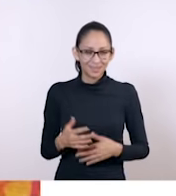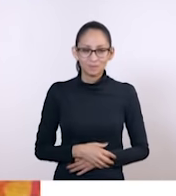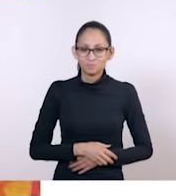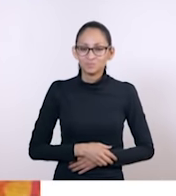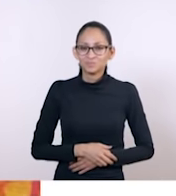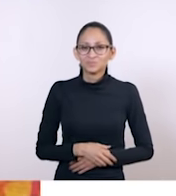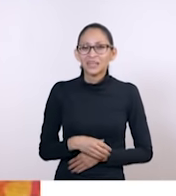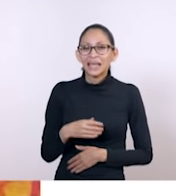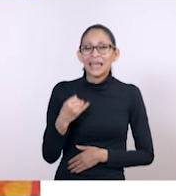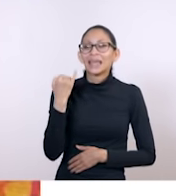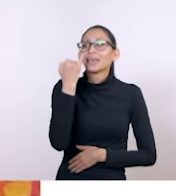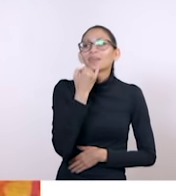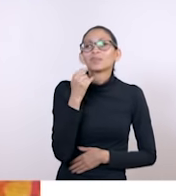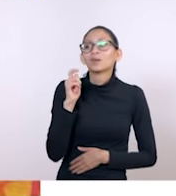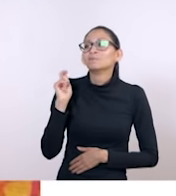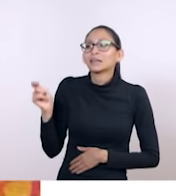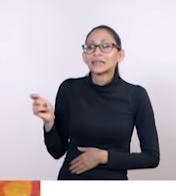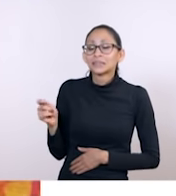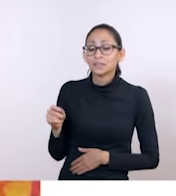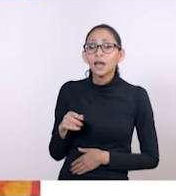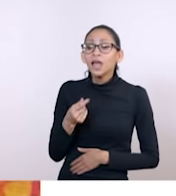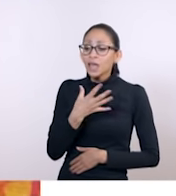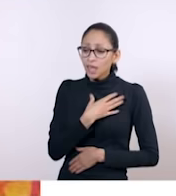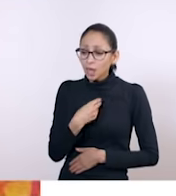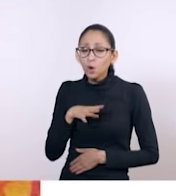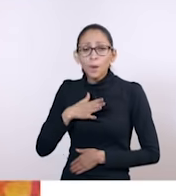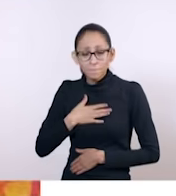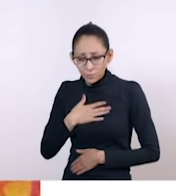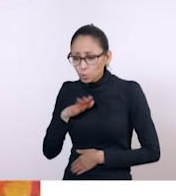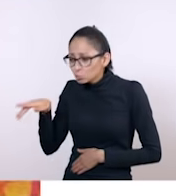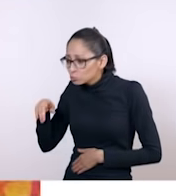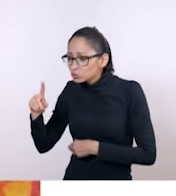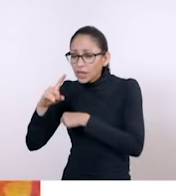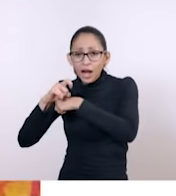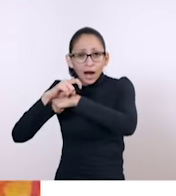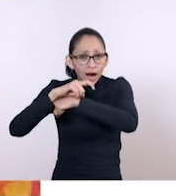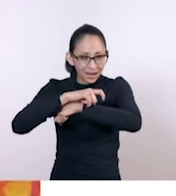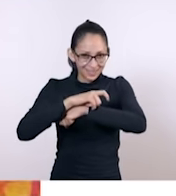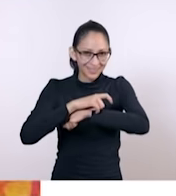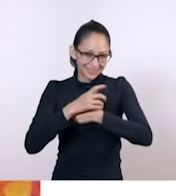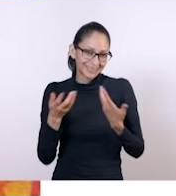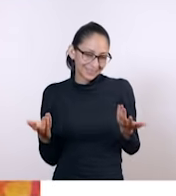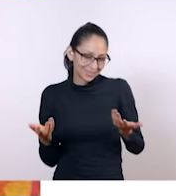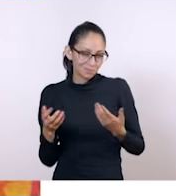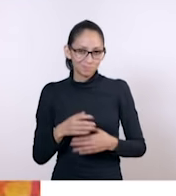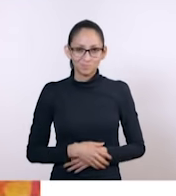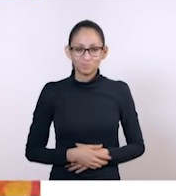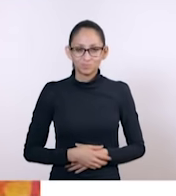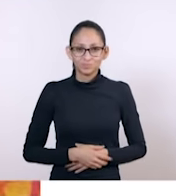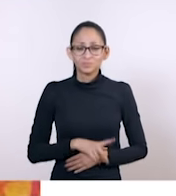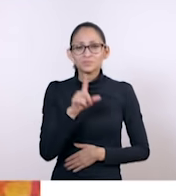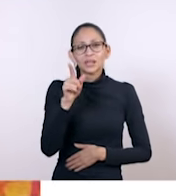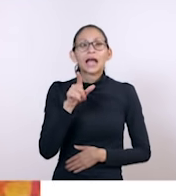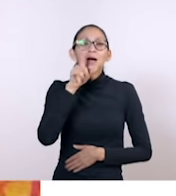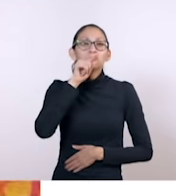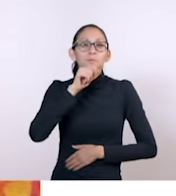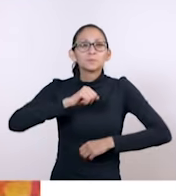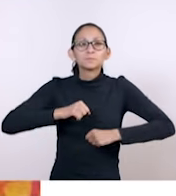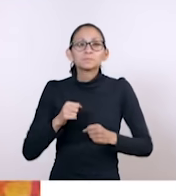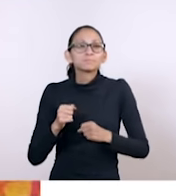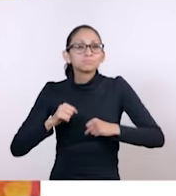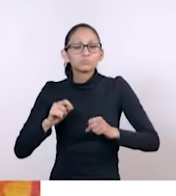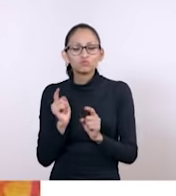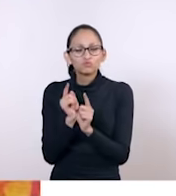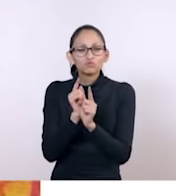¿Qué en idioma gallina quiere decir, hijos míos, busquen una lombricita para comer? Ah, es que soy poliglota aviar, perdón. Así que estaba la gallina con sus